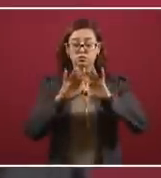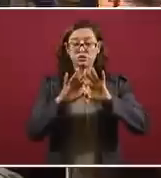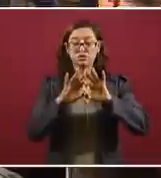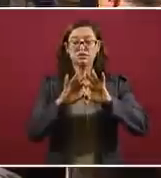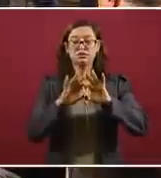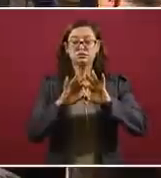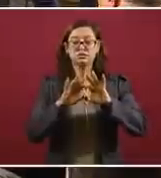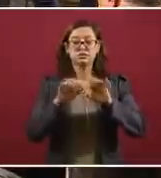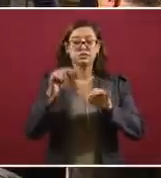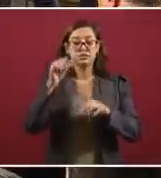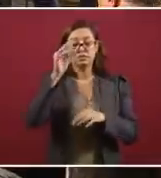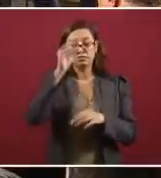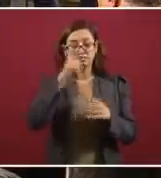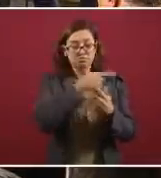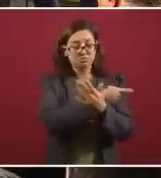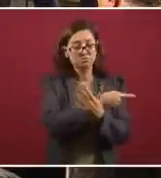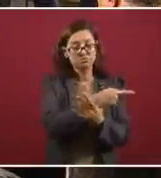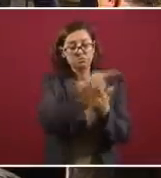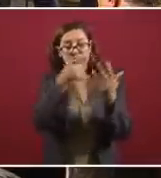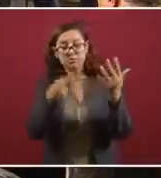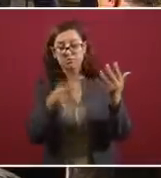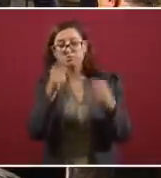participar en este acuerdo